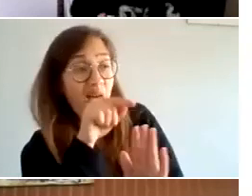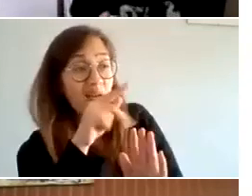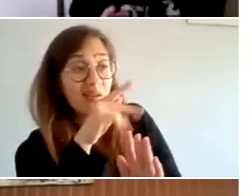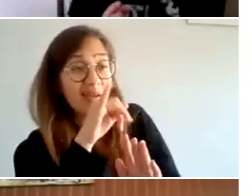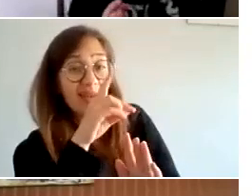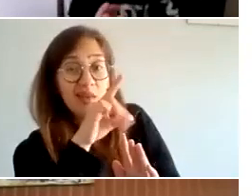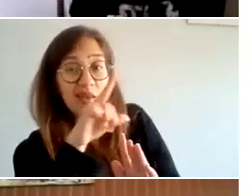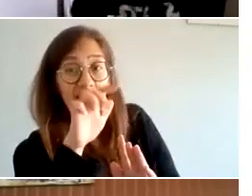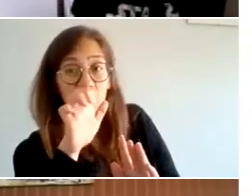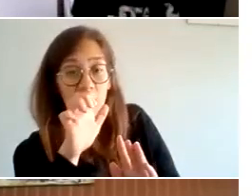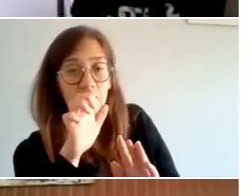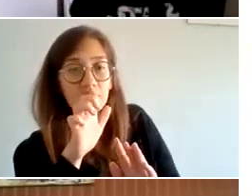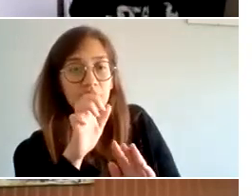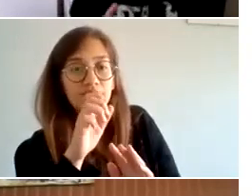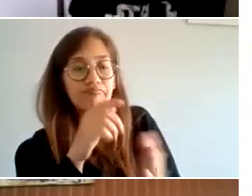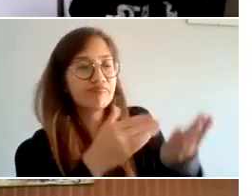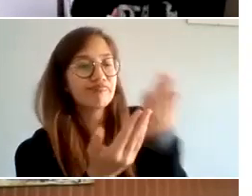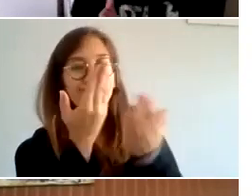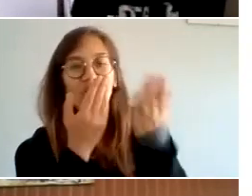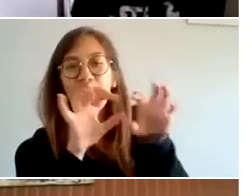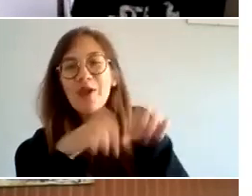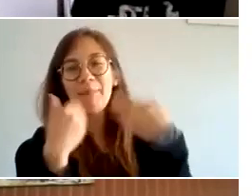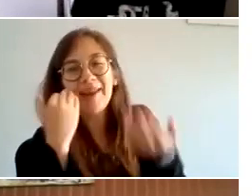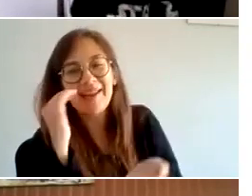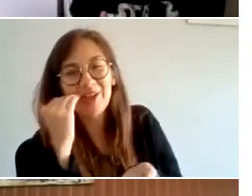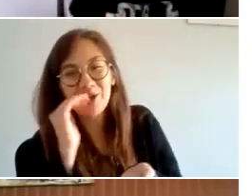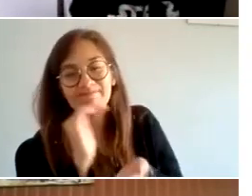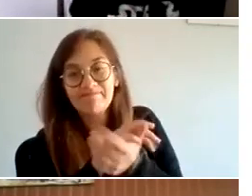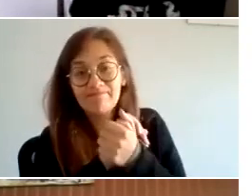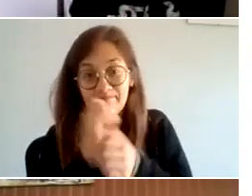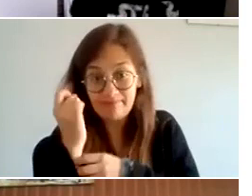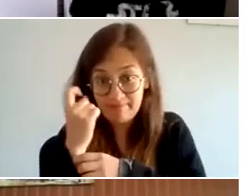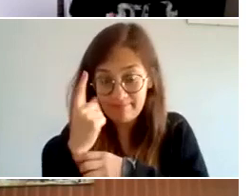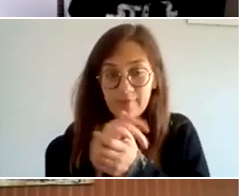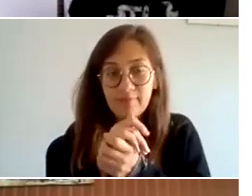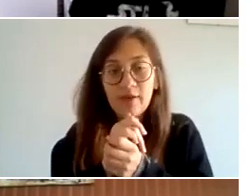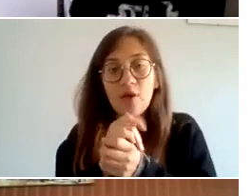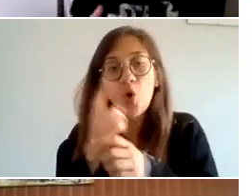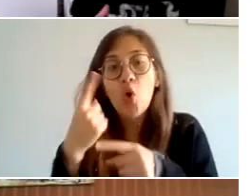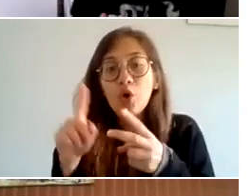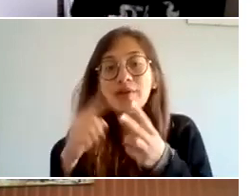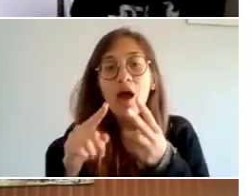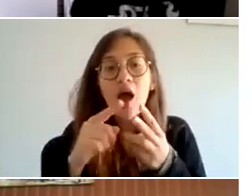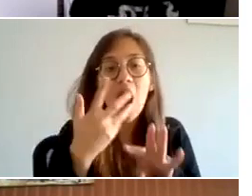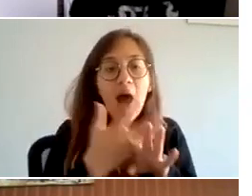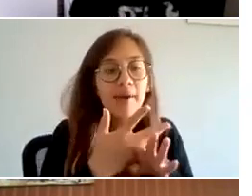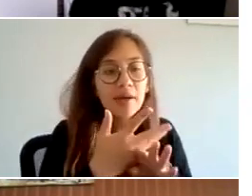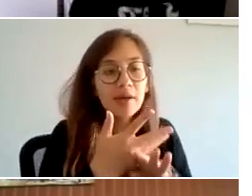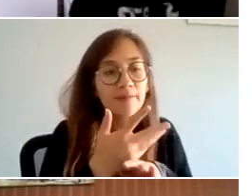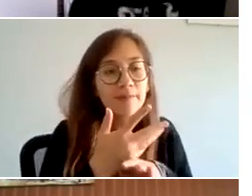hace es que tiene publicidad, te dice que va a tener publicidad, pero todas las ganancias